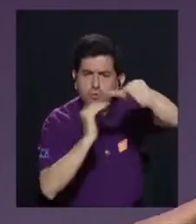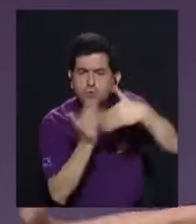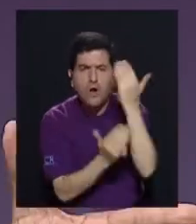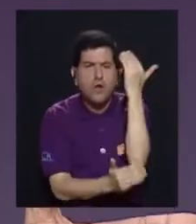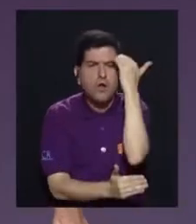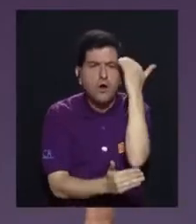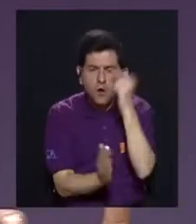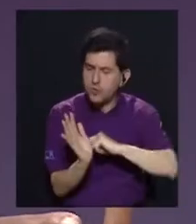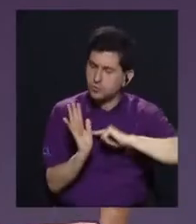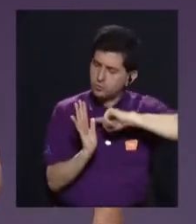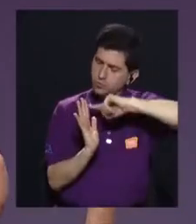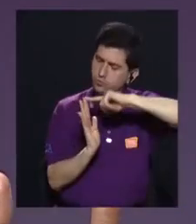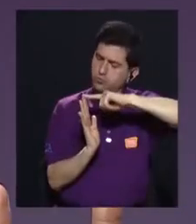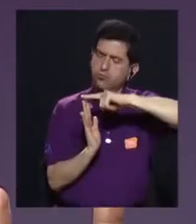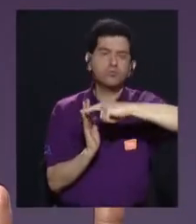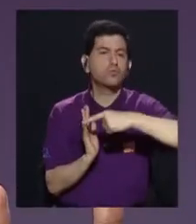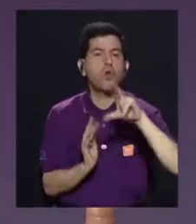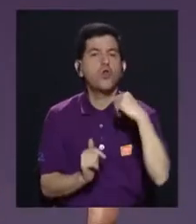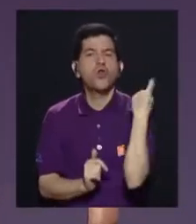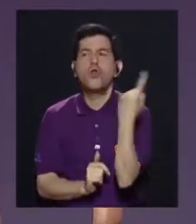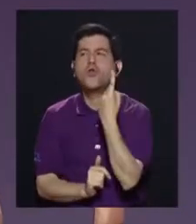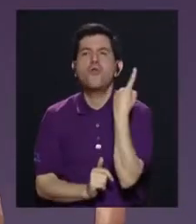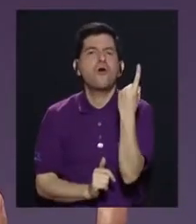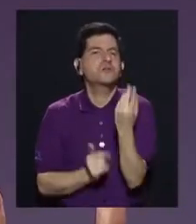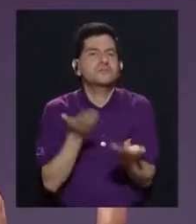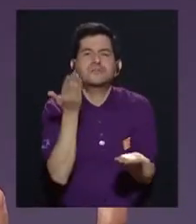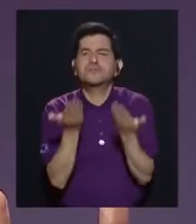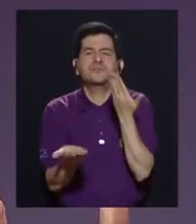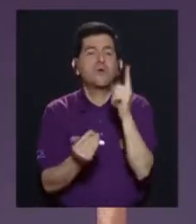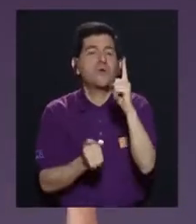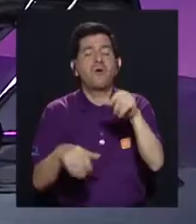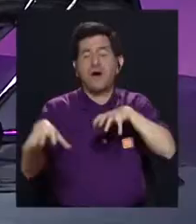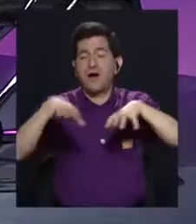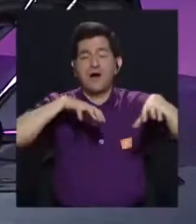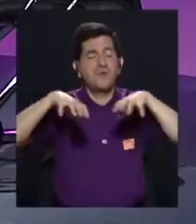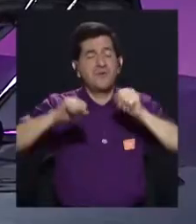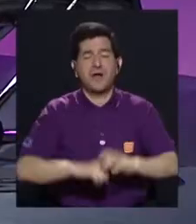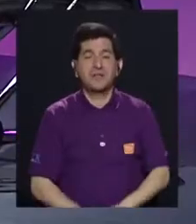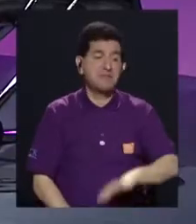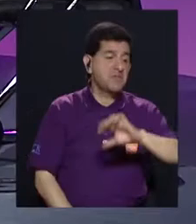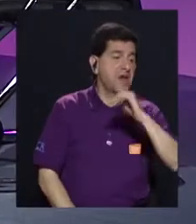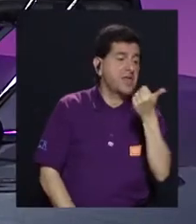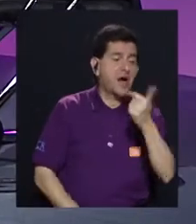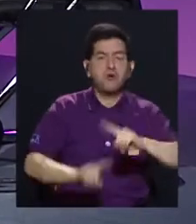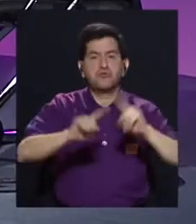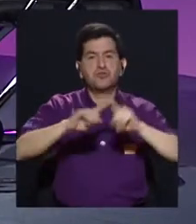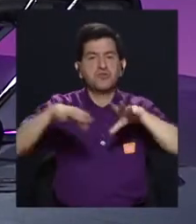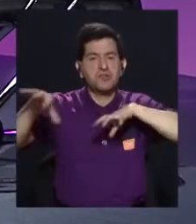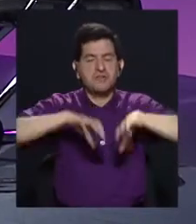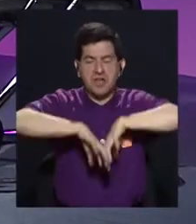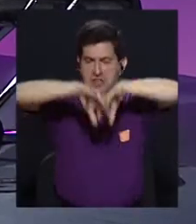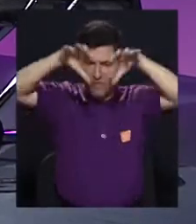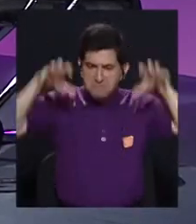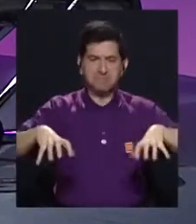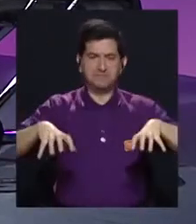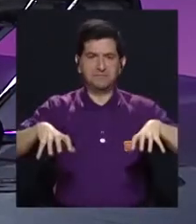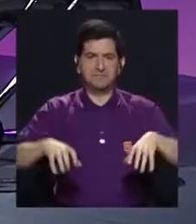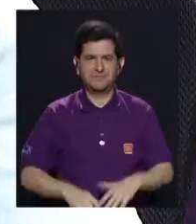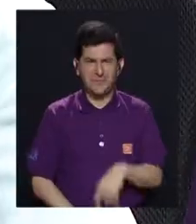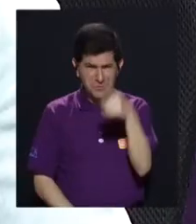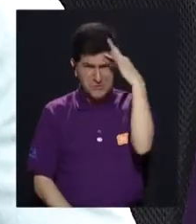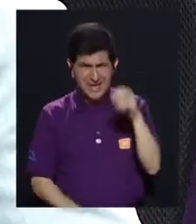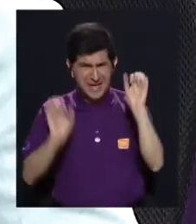conocimiento y no centrar los unos a uno según las actividades y a otras en otras actividades pero el que se pueda